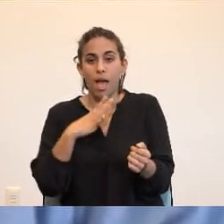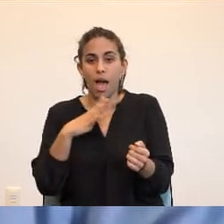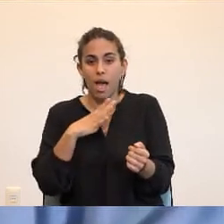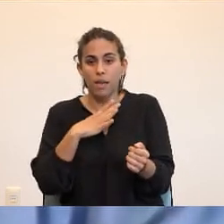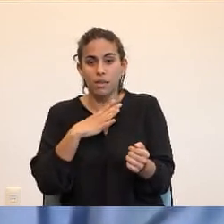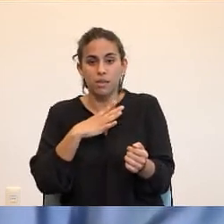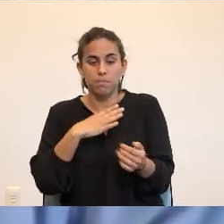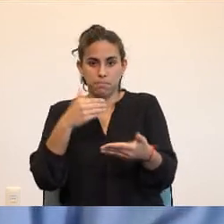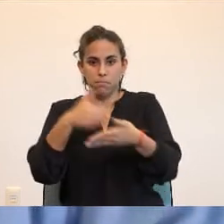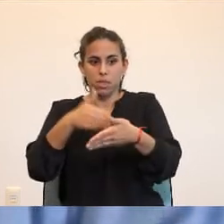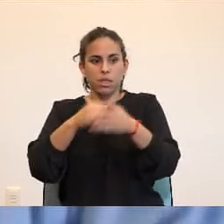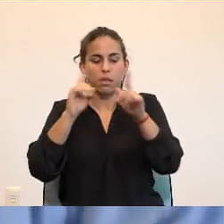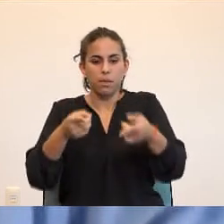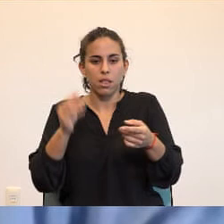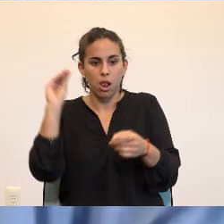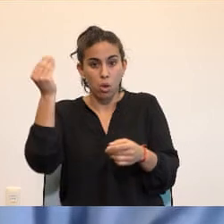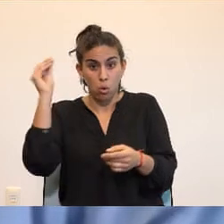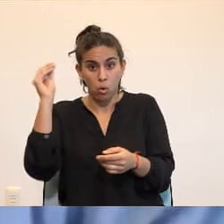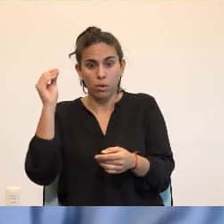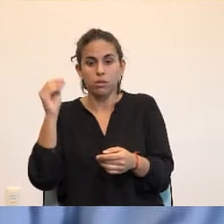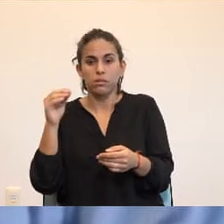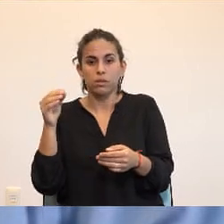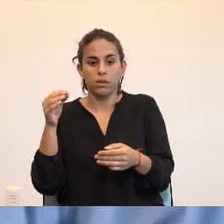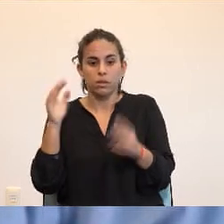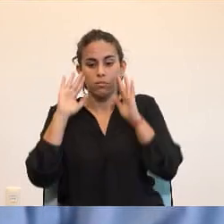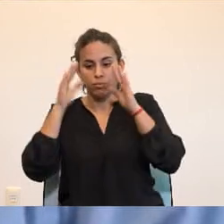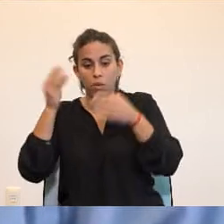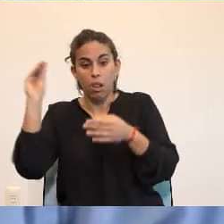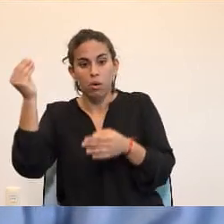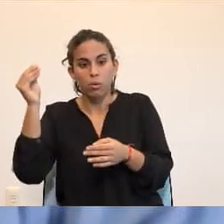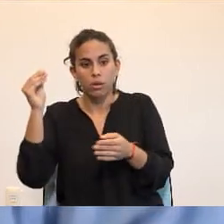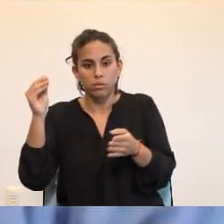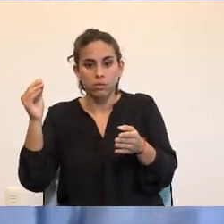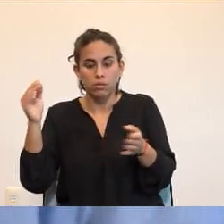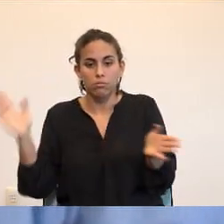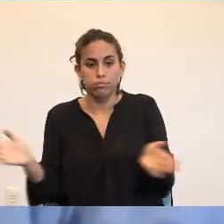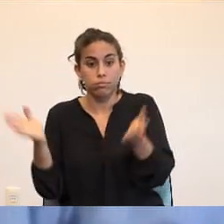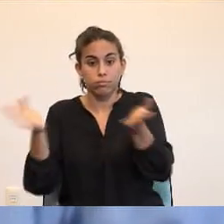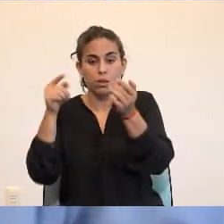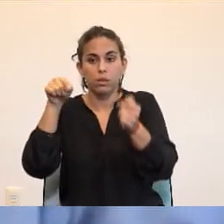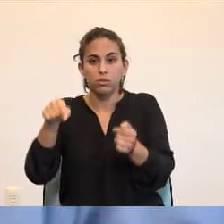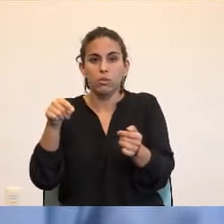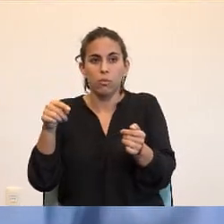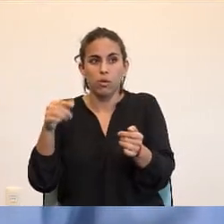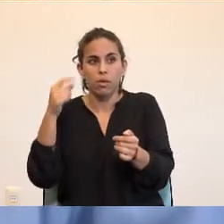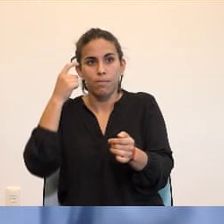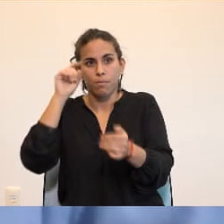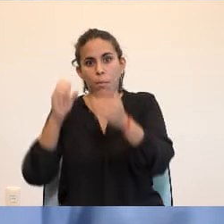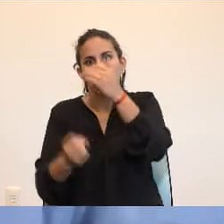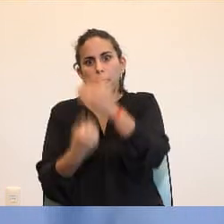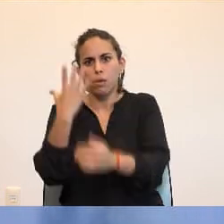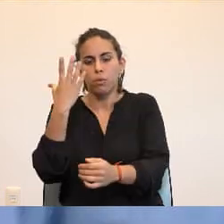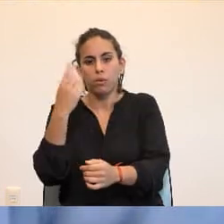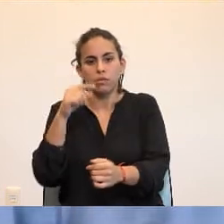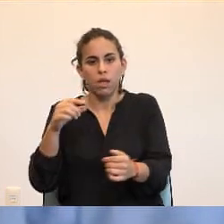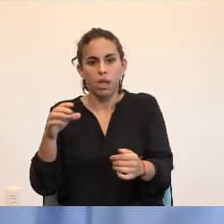a nuestros, en este caso jóvenes, o nuestros ciudadanos que están preparándose y formándose en auténticos creadores.